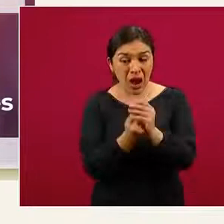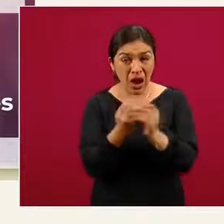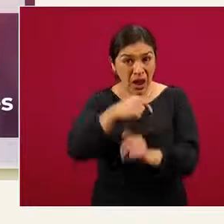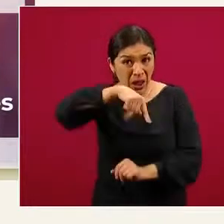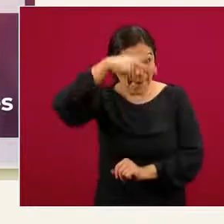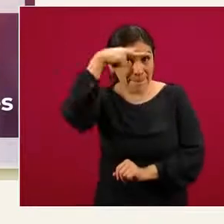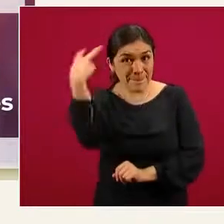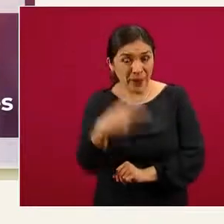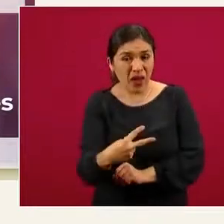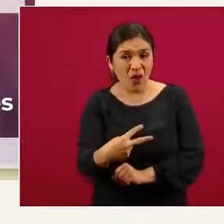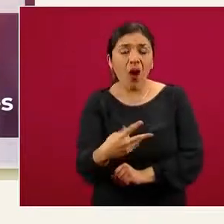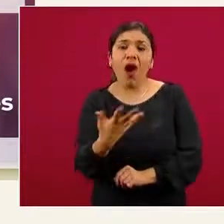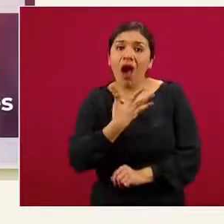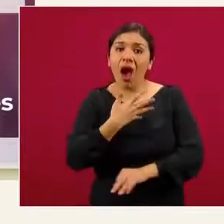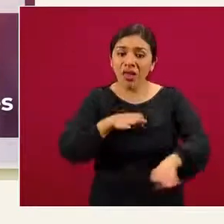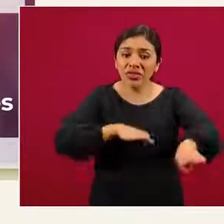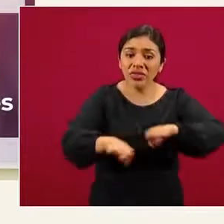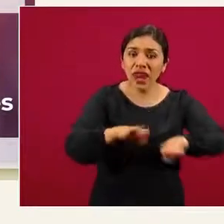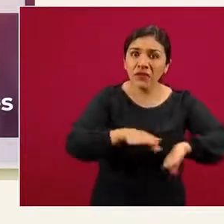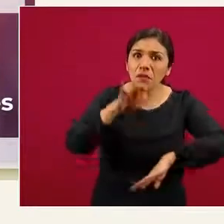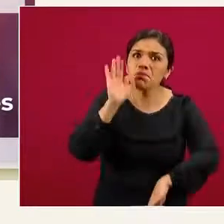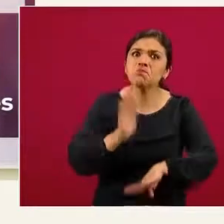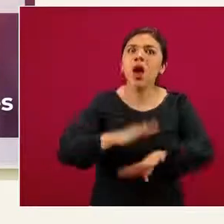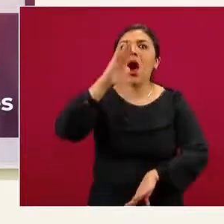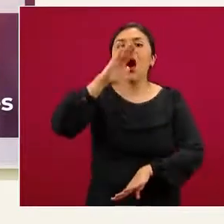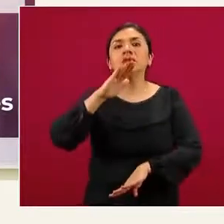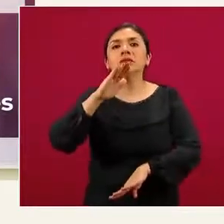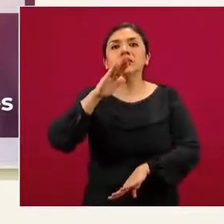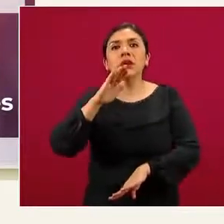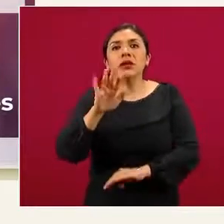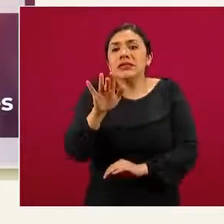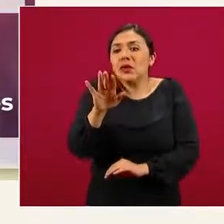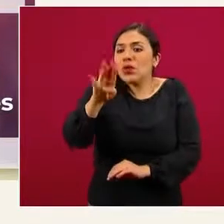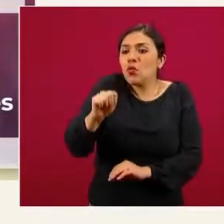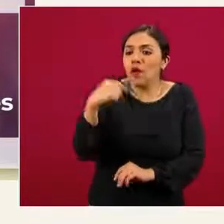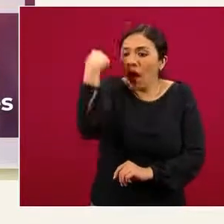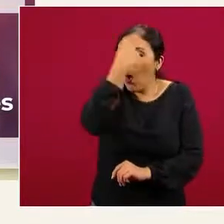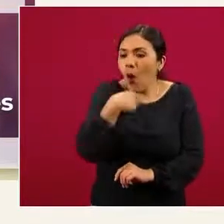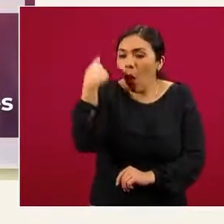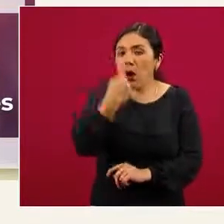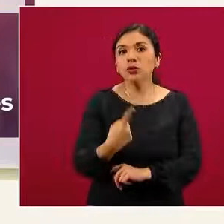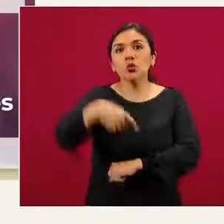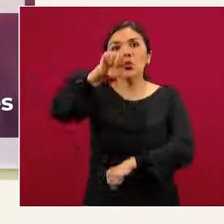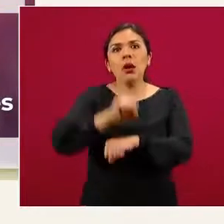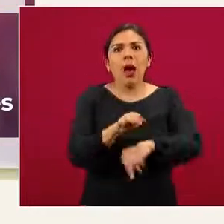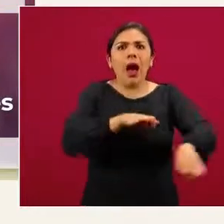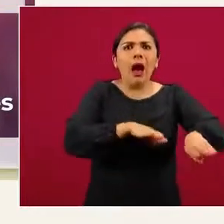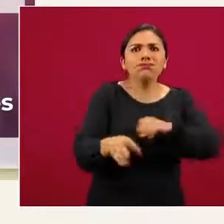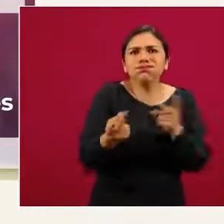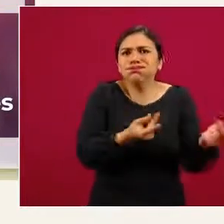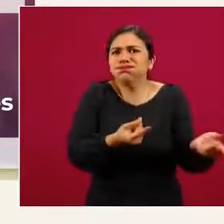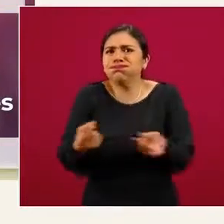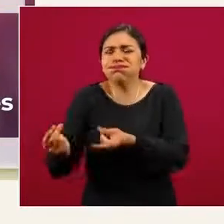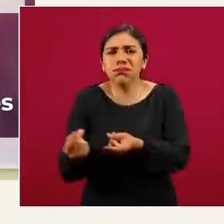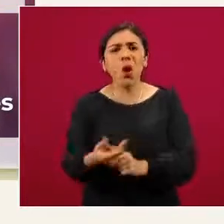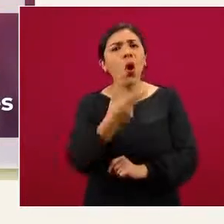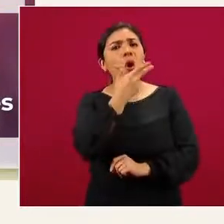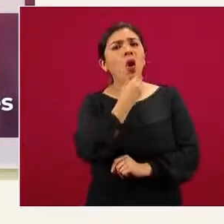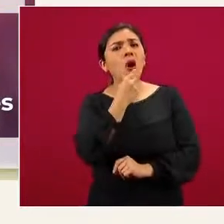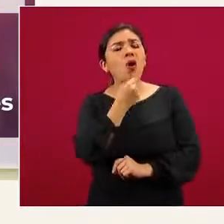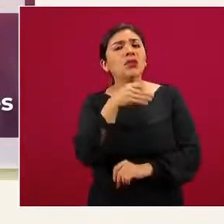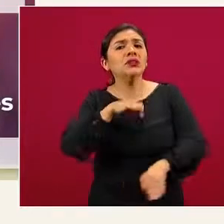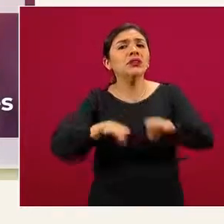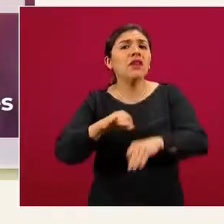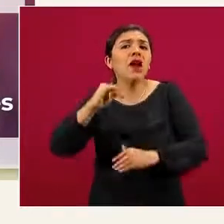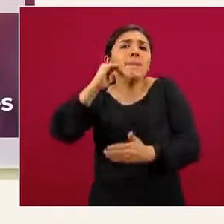México trabajamos más, trabajamos 59 horas a la semana. Y los hombres